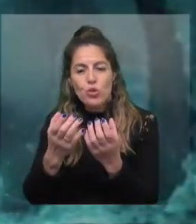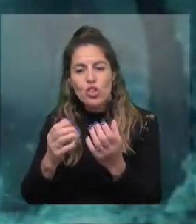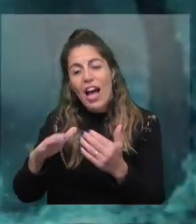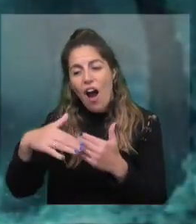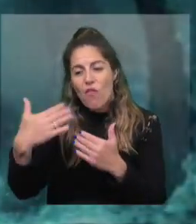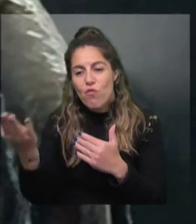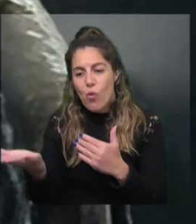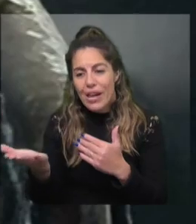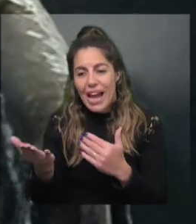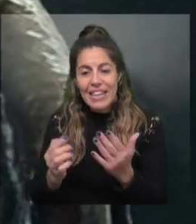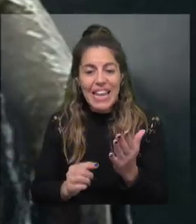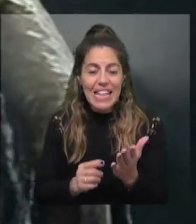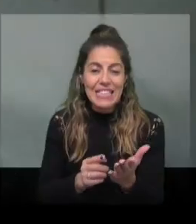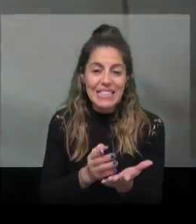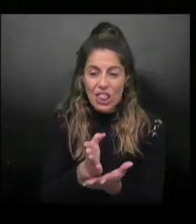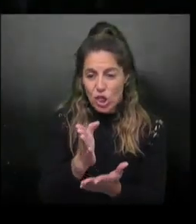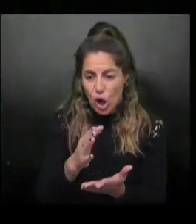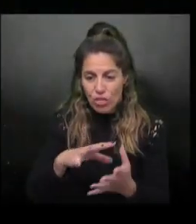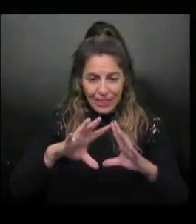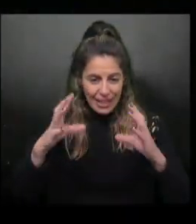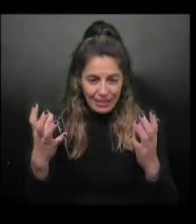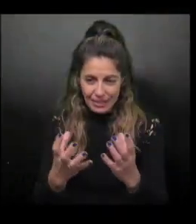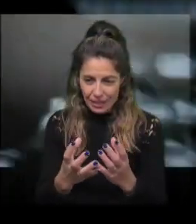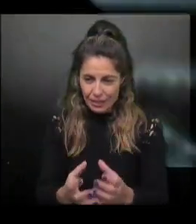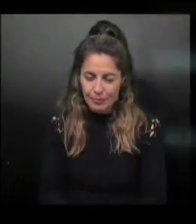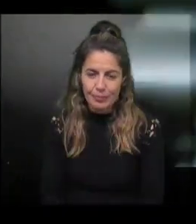exterior y en el centro de la Tierra.